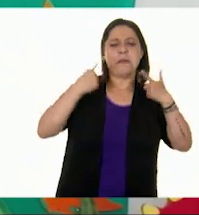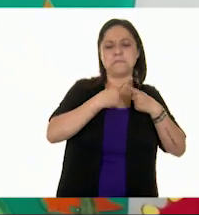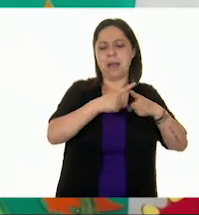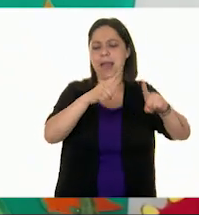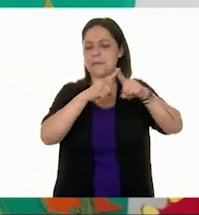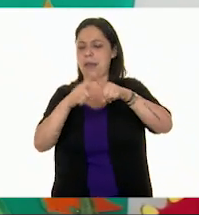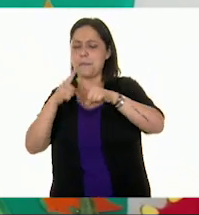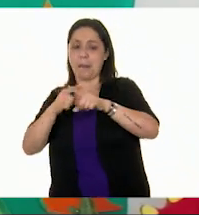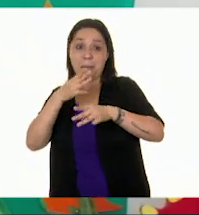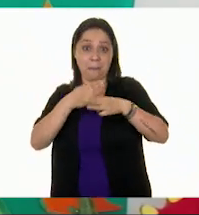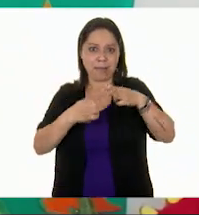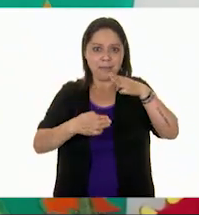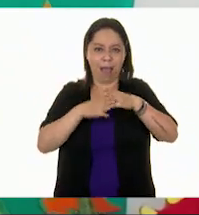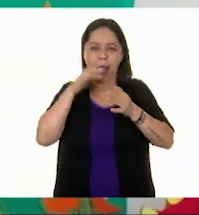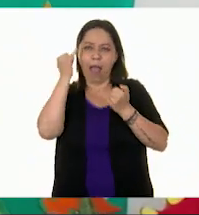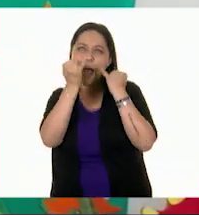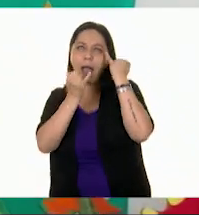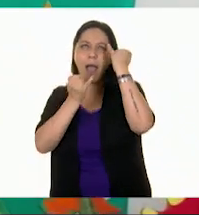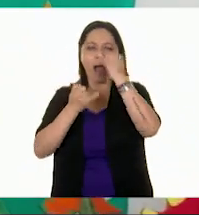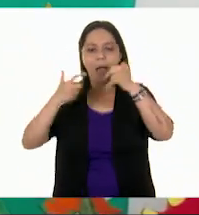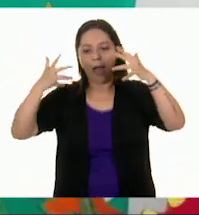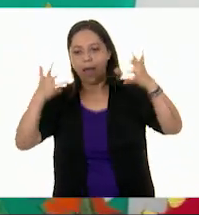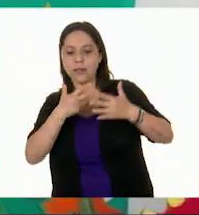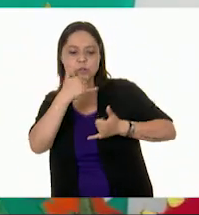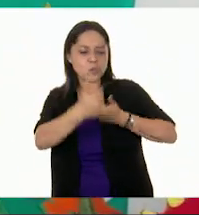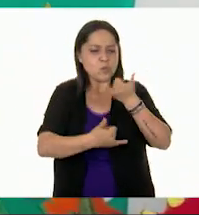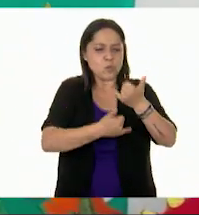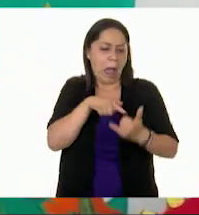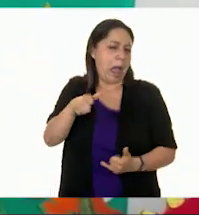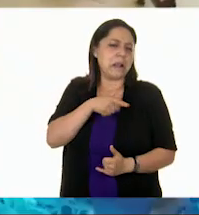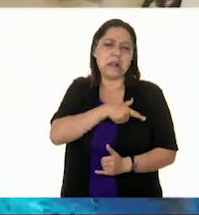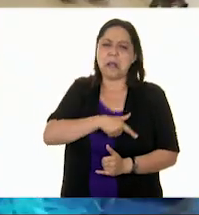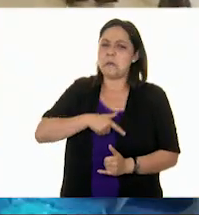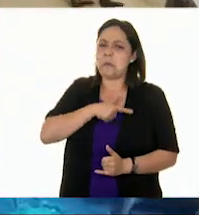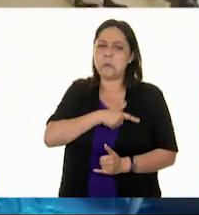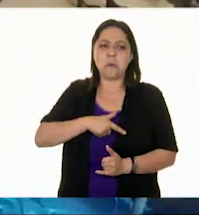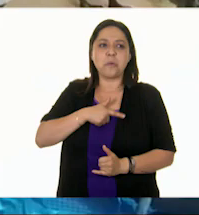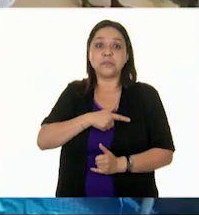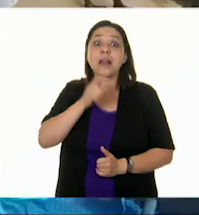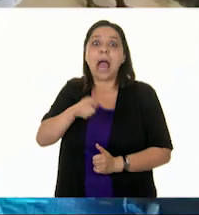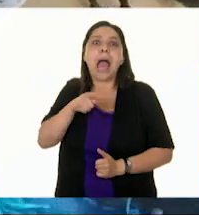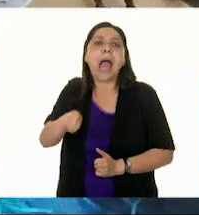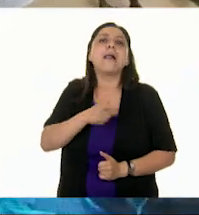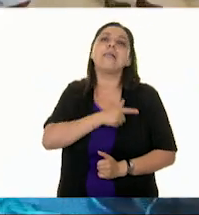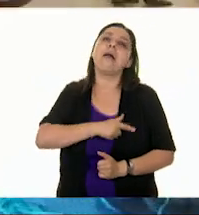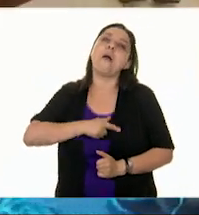podrá imaginar, crear y jugar a lo que más le gusta hacer, un paleontólogo.